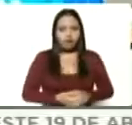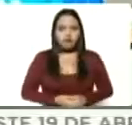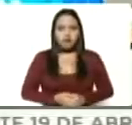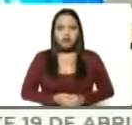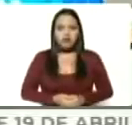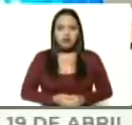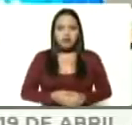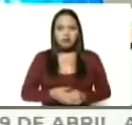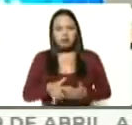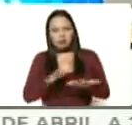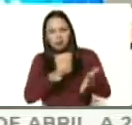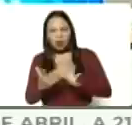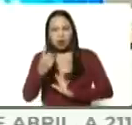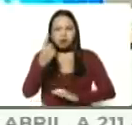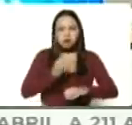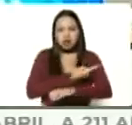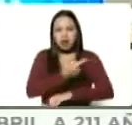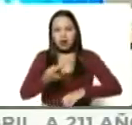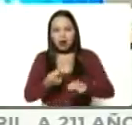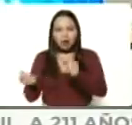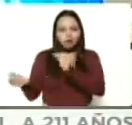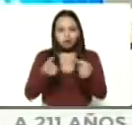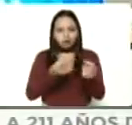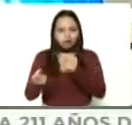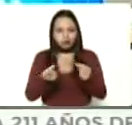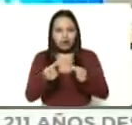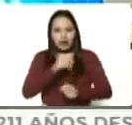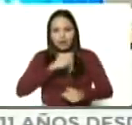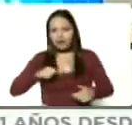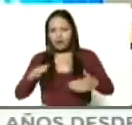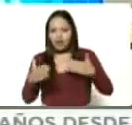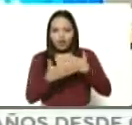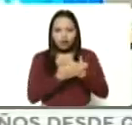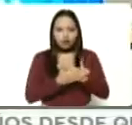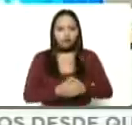Casi una hora estuvimos conversando en privado.